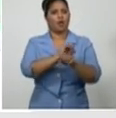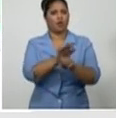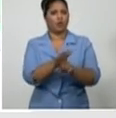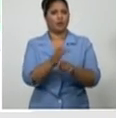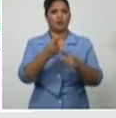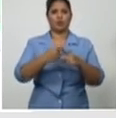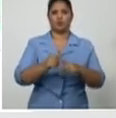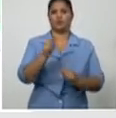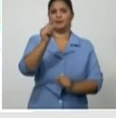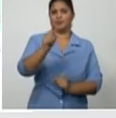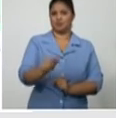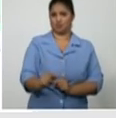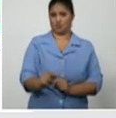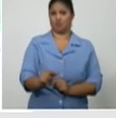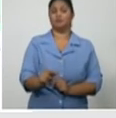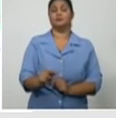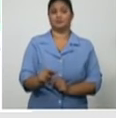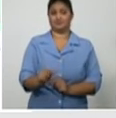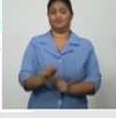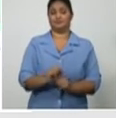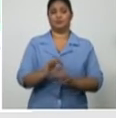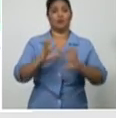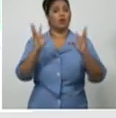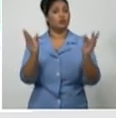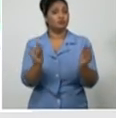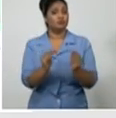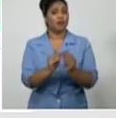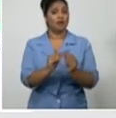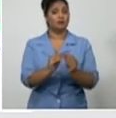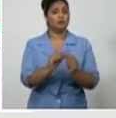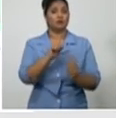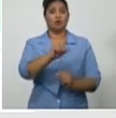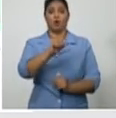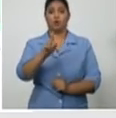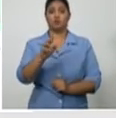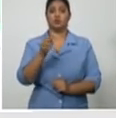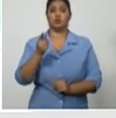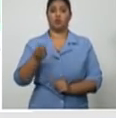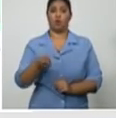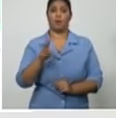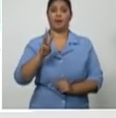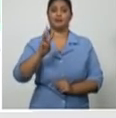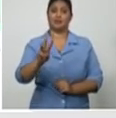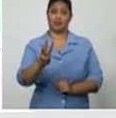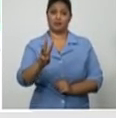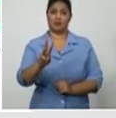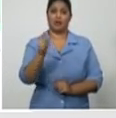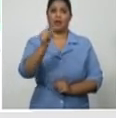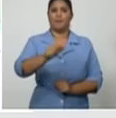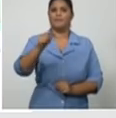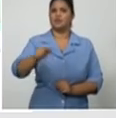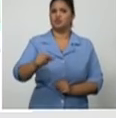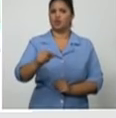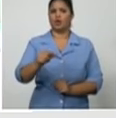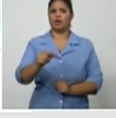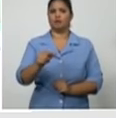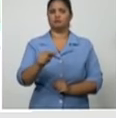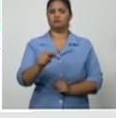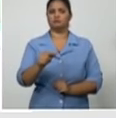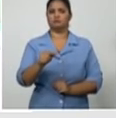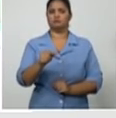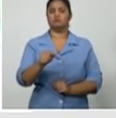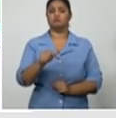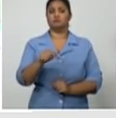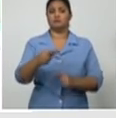una cifra muy llamativa, 11,3 contactos por lactante, que uno se pregunta, ¿por qué